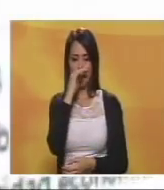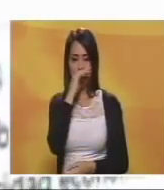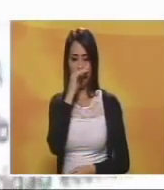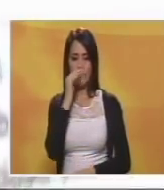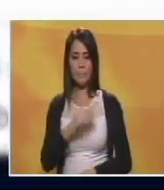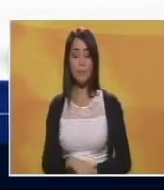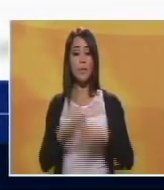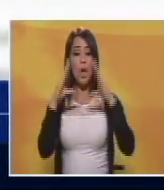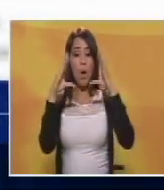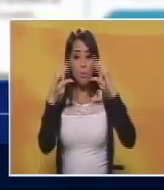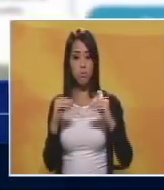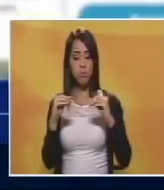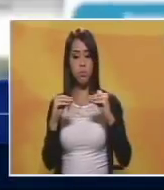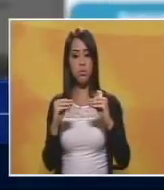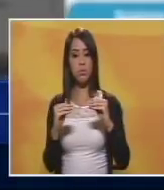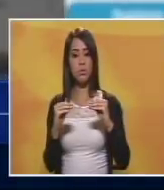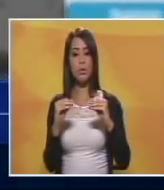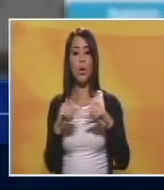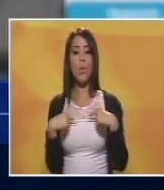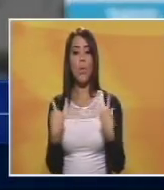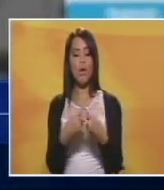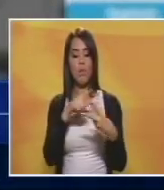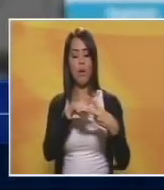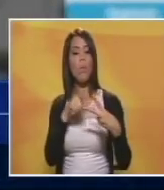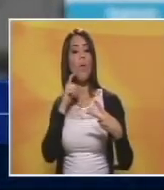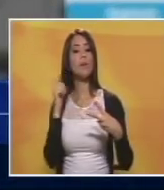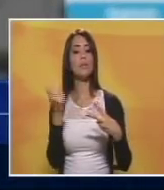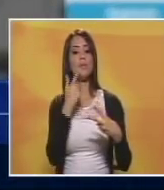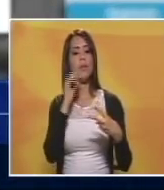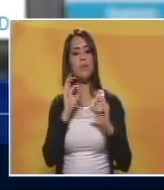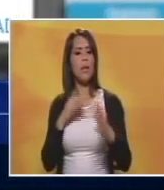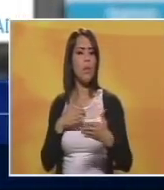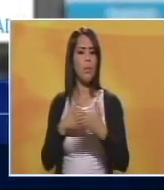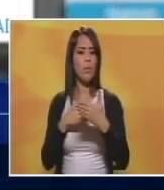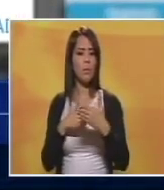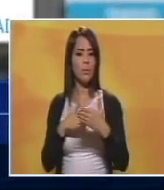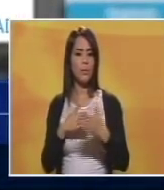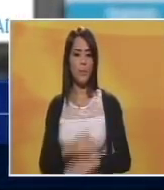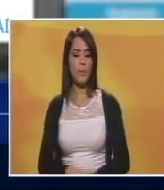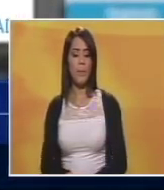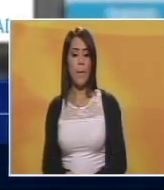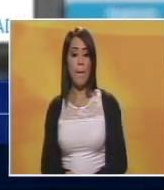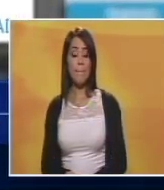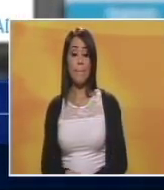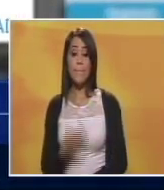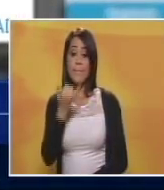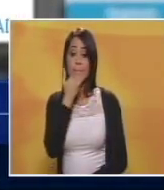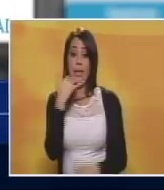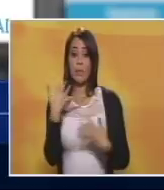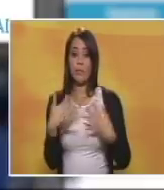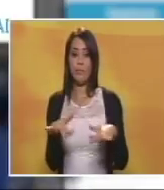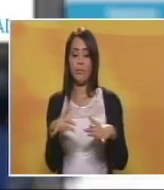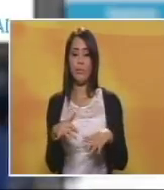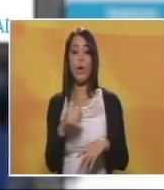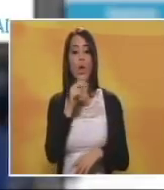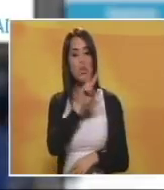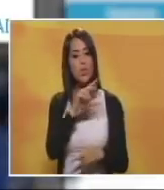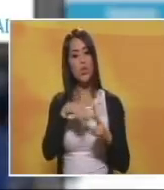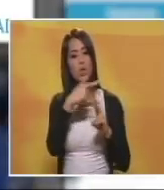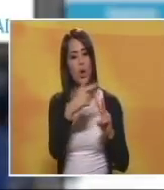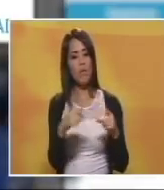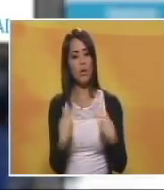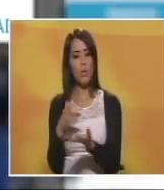apagón se registró específicamente en La Urbina y Guarenas y precisó que la interrupción se debió a un conjunto de fallas que afectaron 2 circuitos